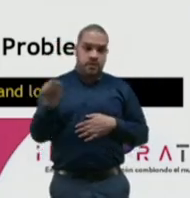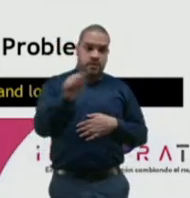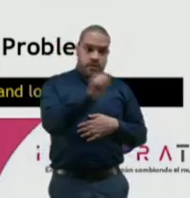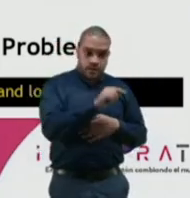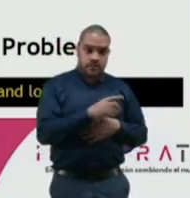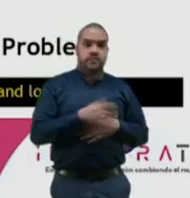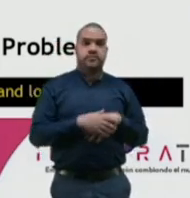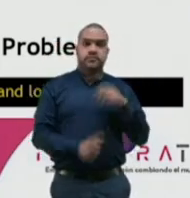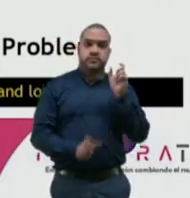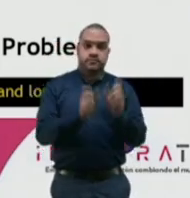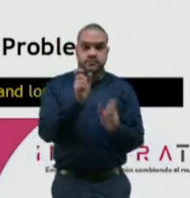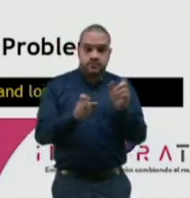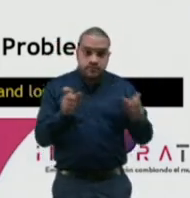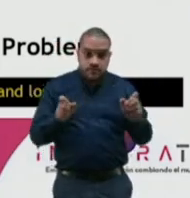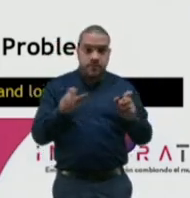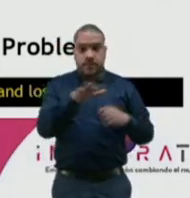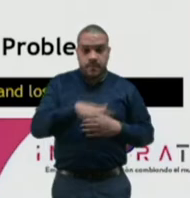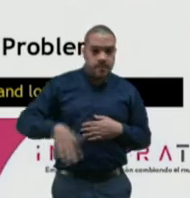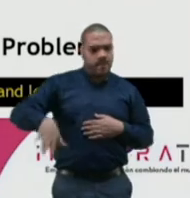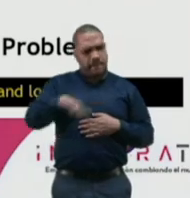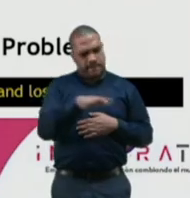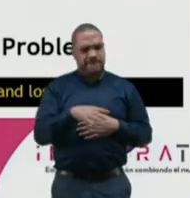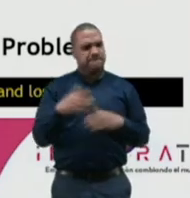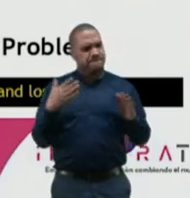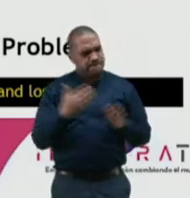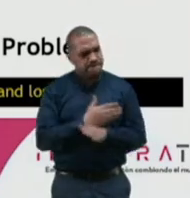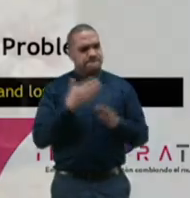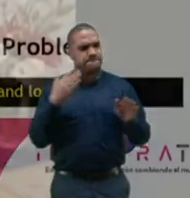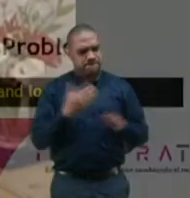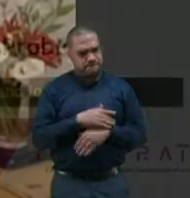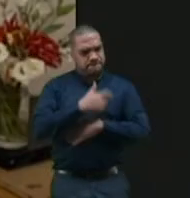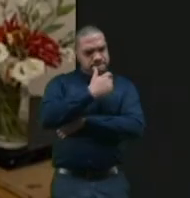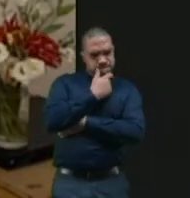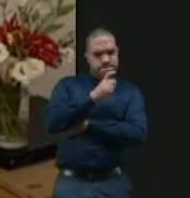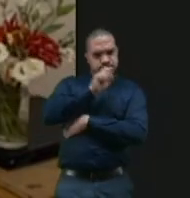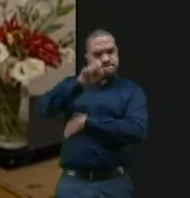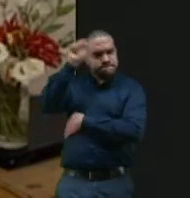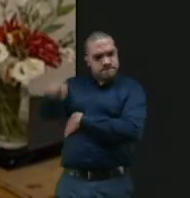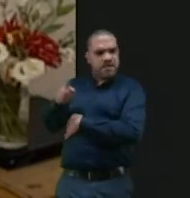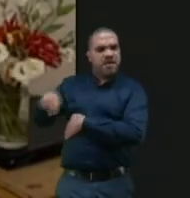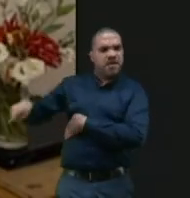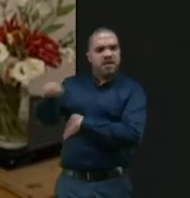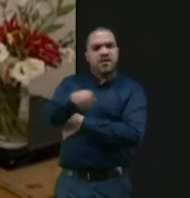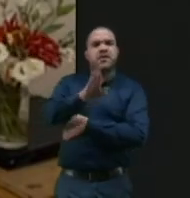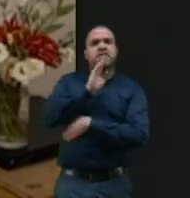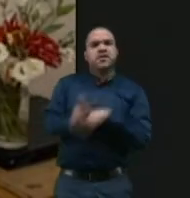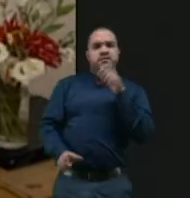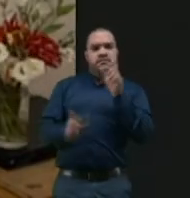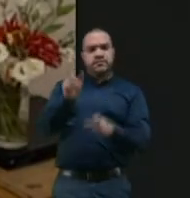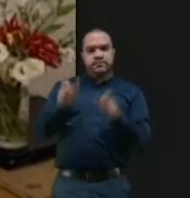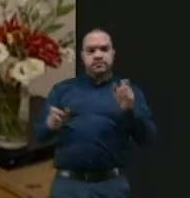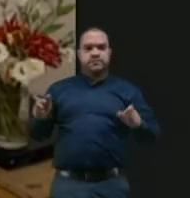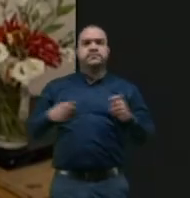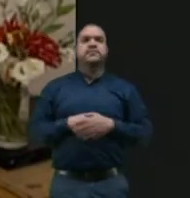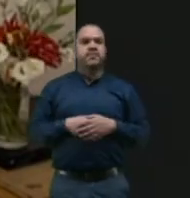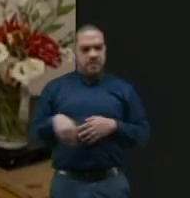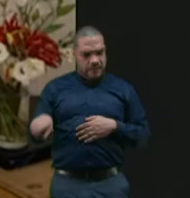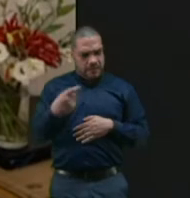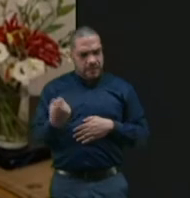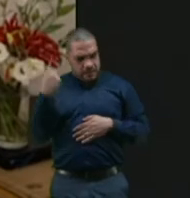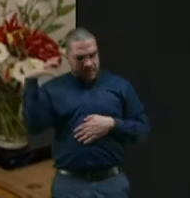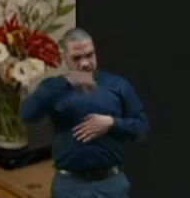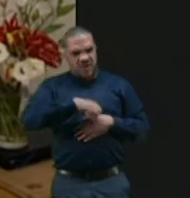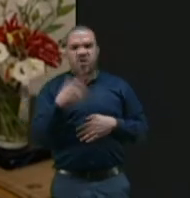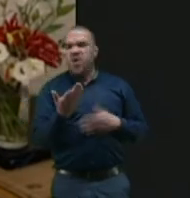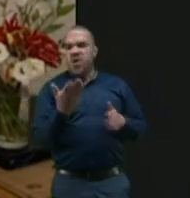personas, de hecho, tienen el mismo problema, pregúntele a esas personas y entienda la percepción que tienen del problema. Y únicamente